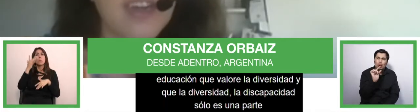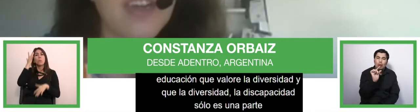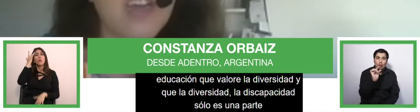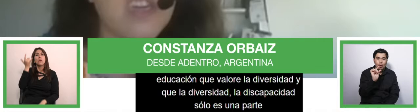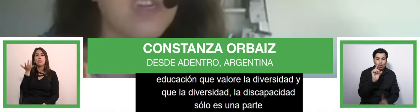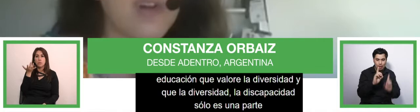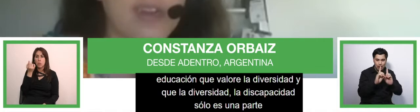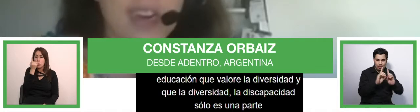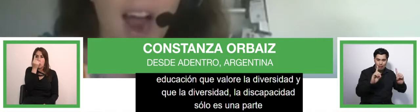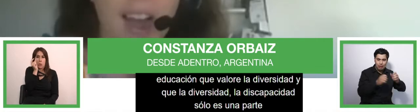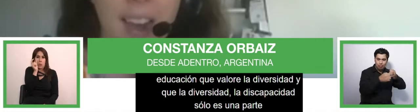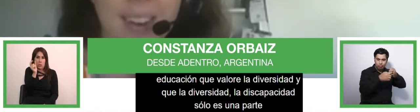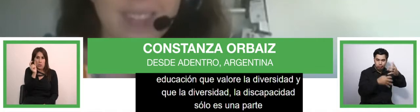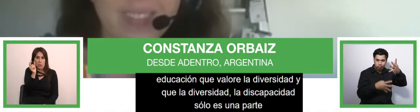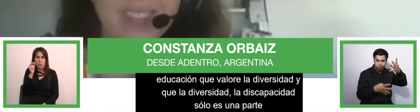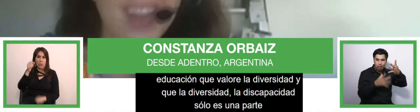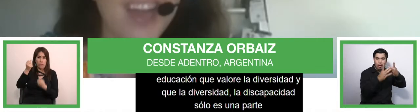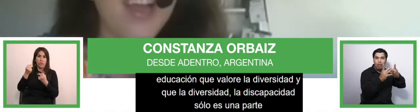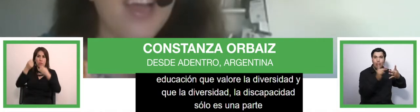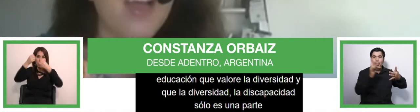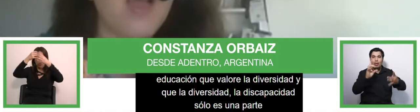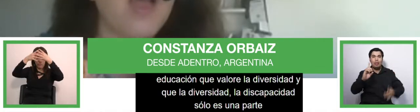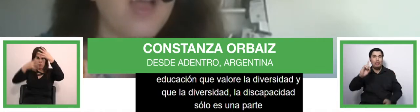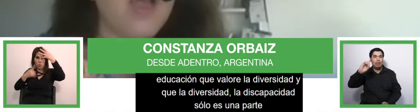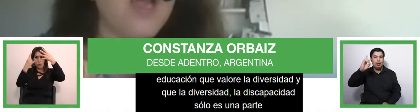diversidad social.